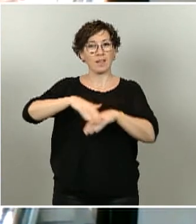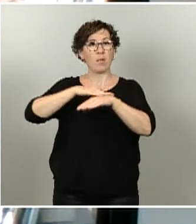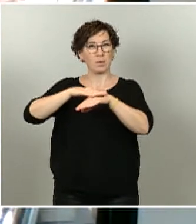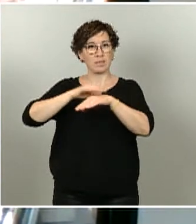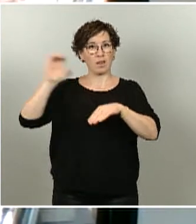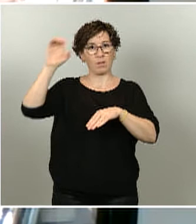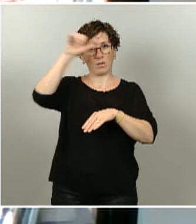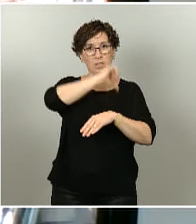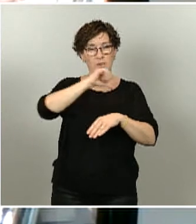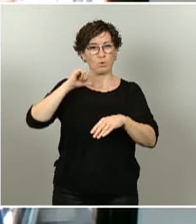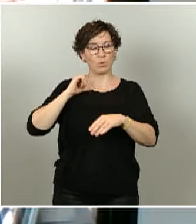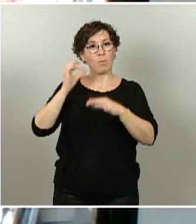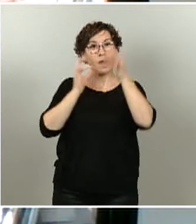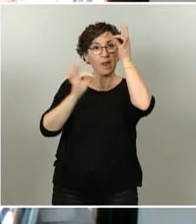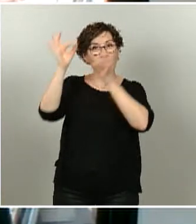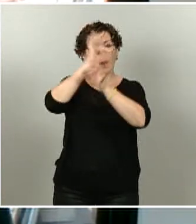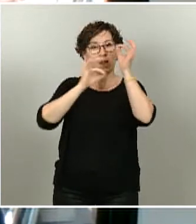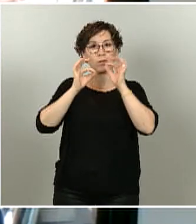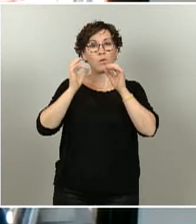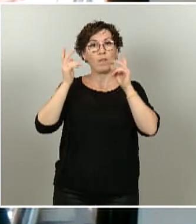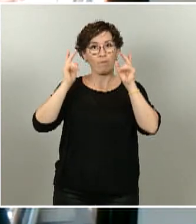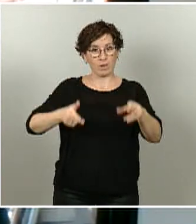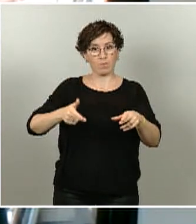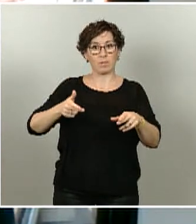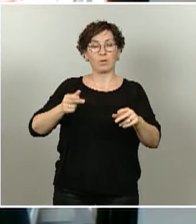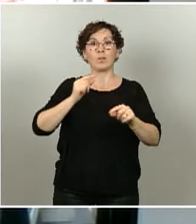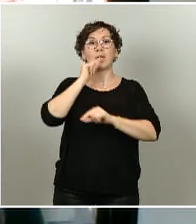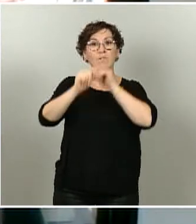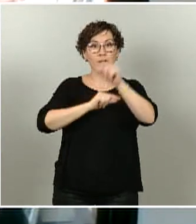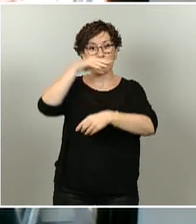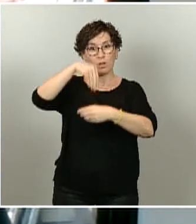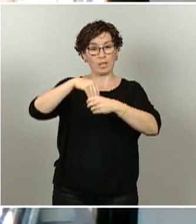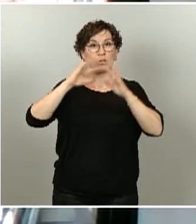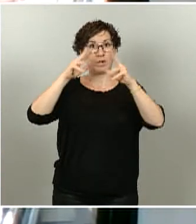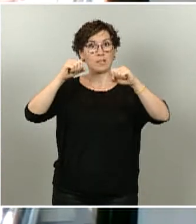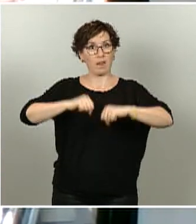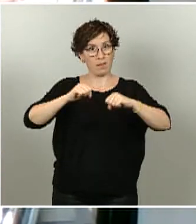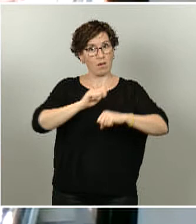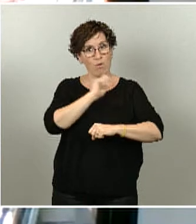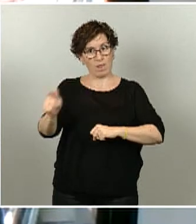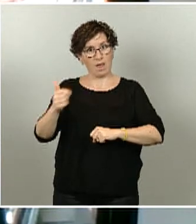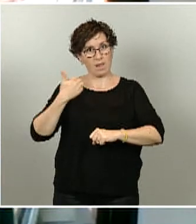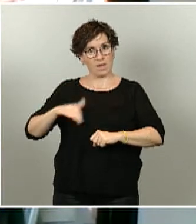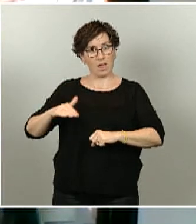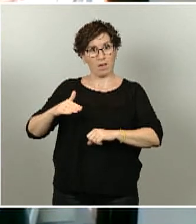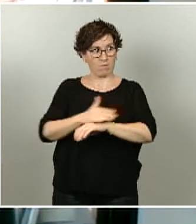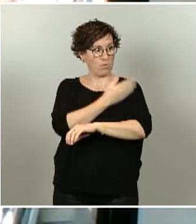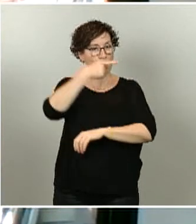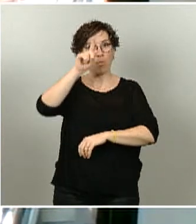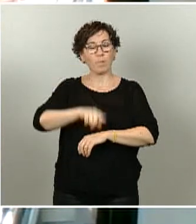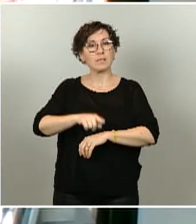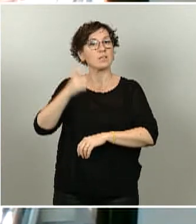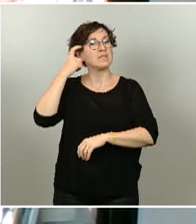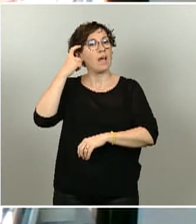de fallecimientos infectados en las residencias de ancianos. Pues quería preguntarle cuáles son exactamente los problemas que se están teniendo para consolidar